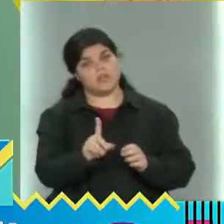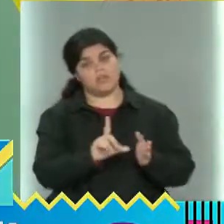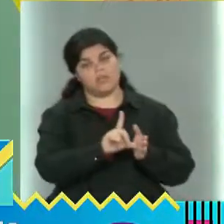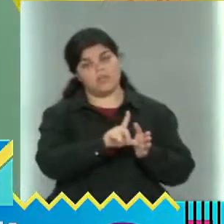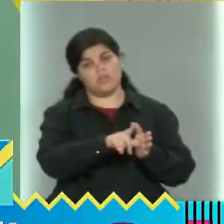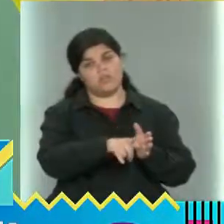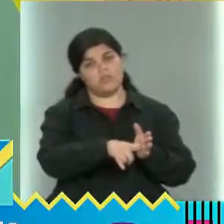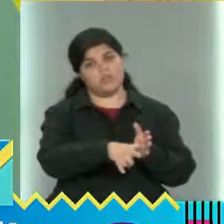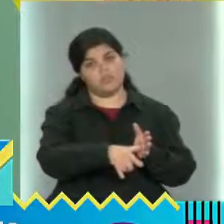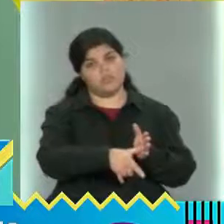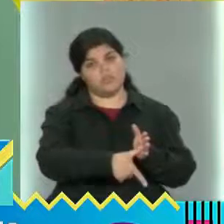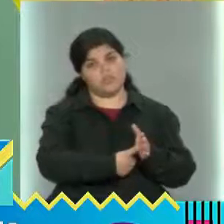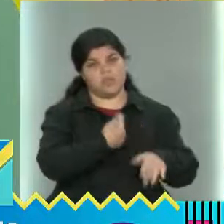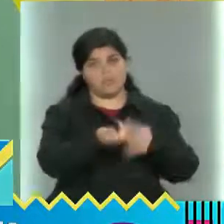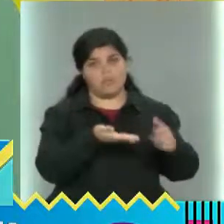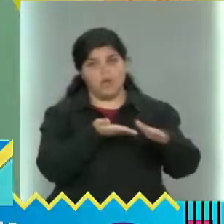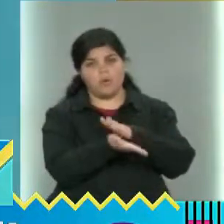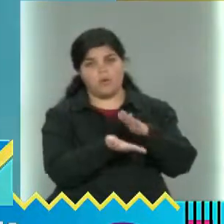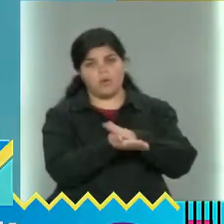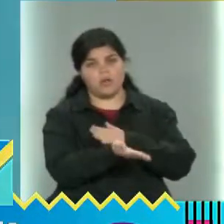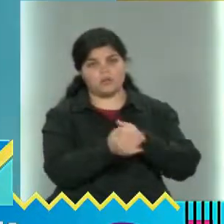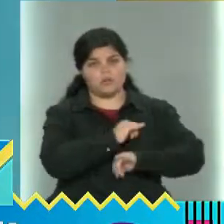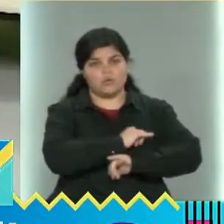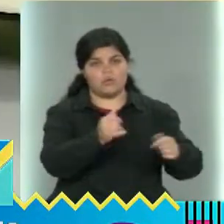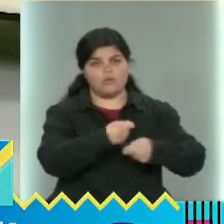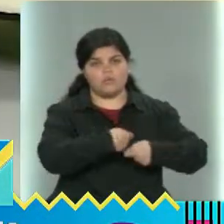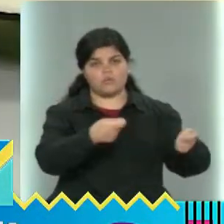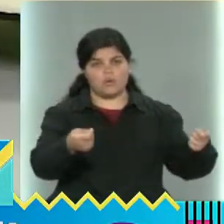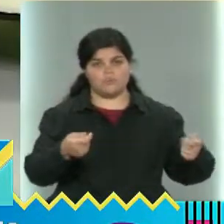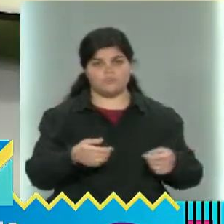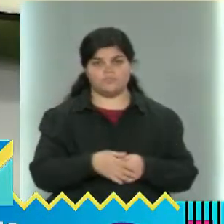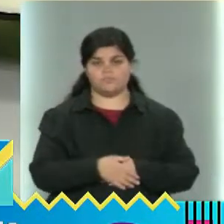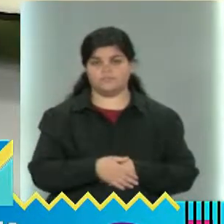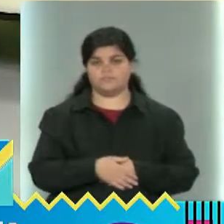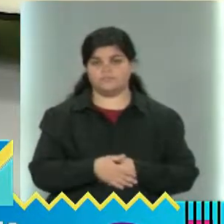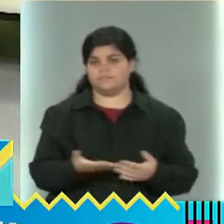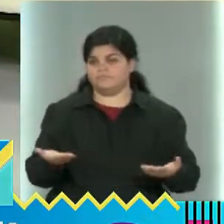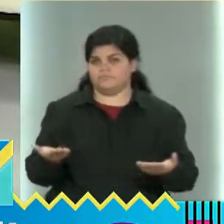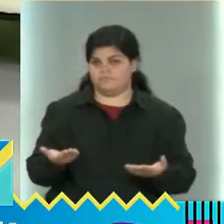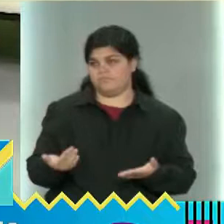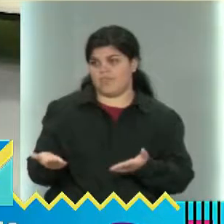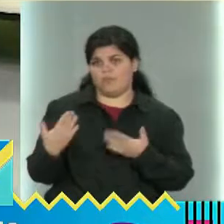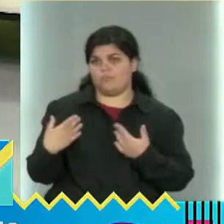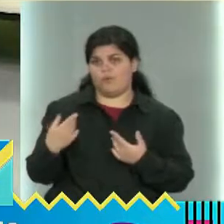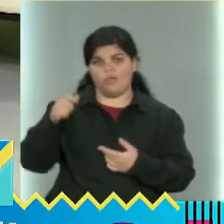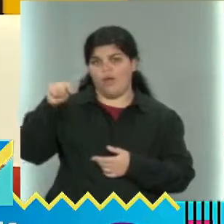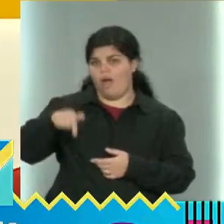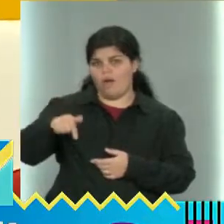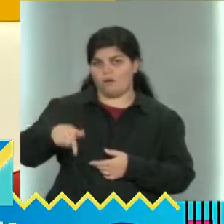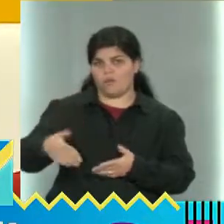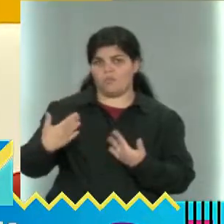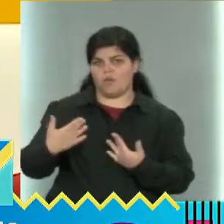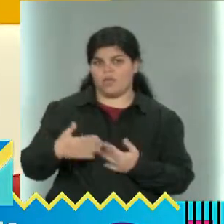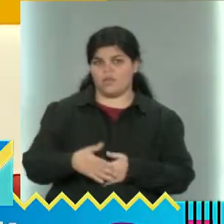tiempo concretar la publicación, la difusión, etc. Sí, no tiene por qué ser, puede ser de la actualidad, pero la literatura